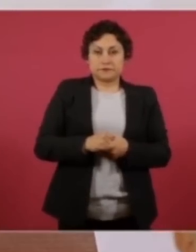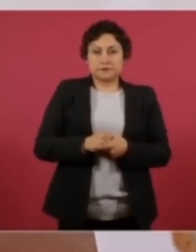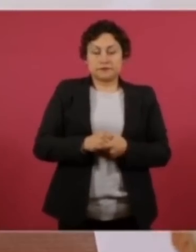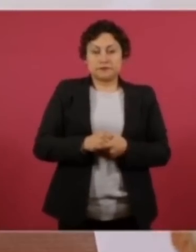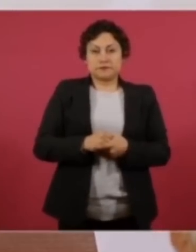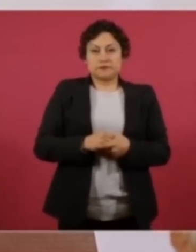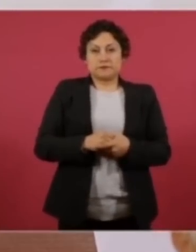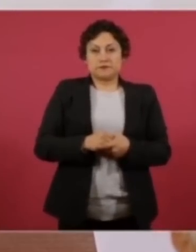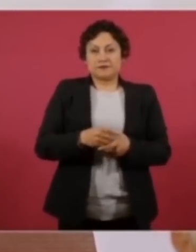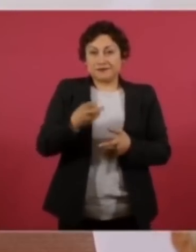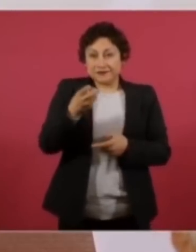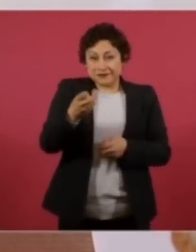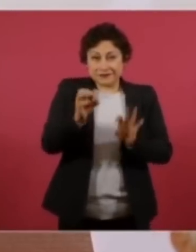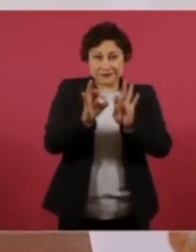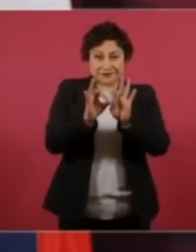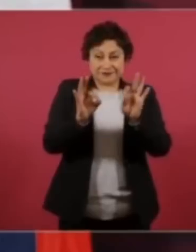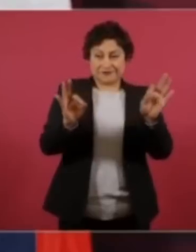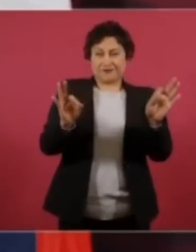Esa es una falacia,